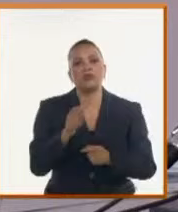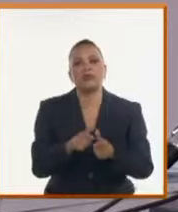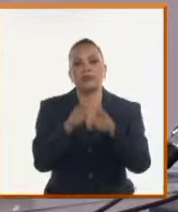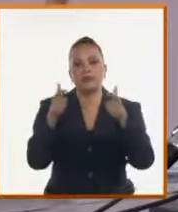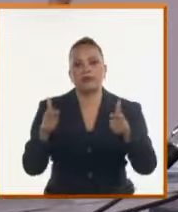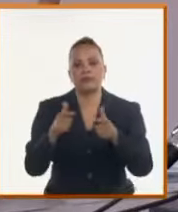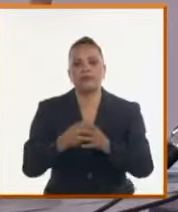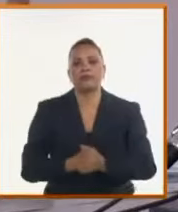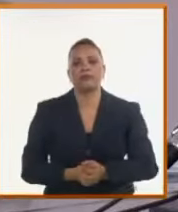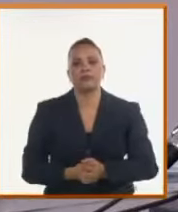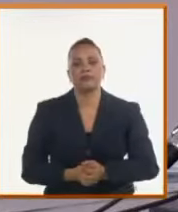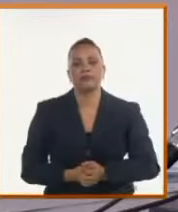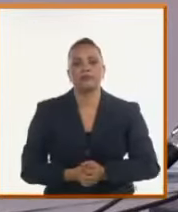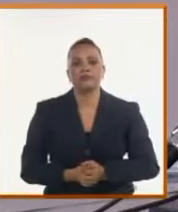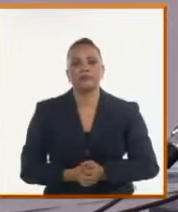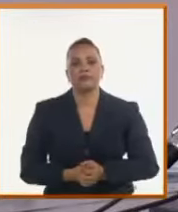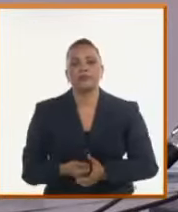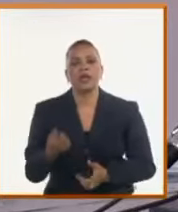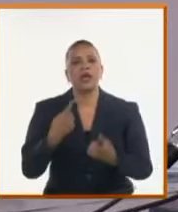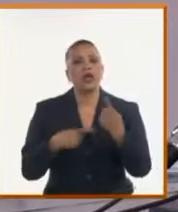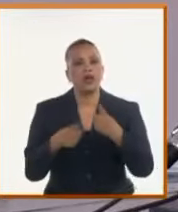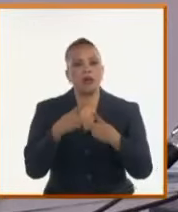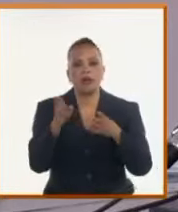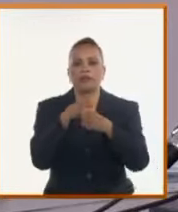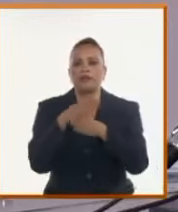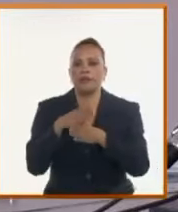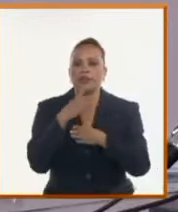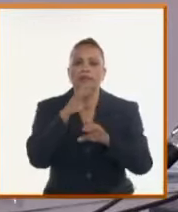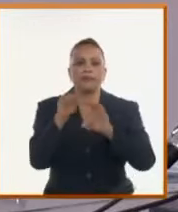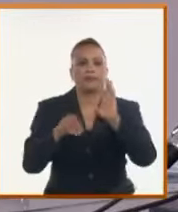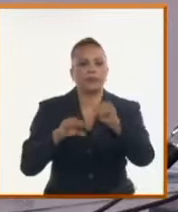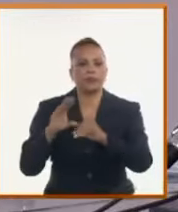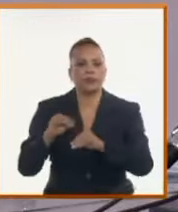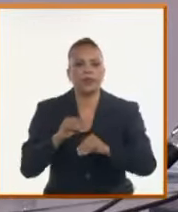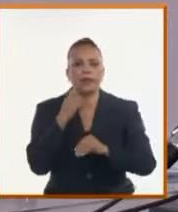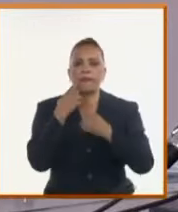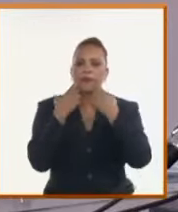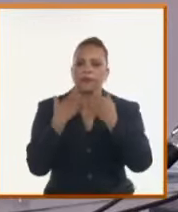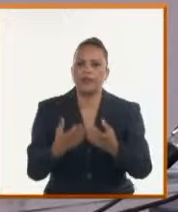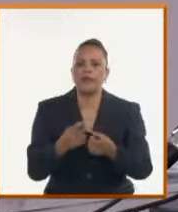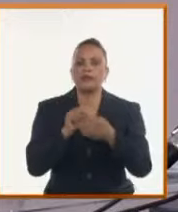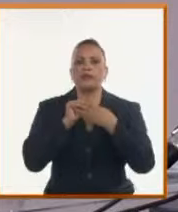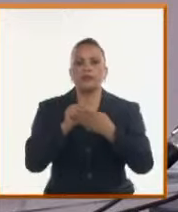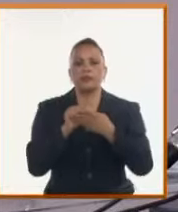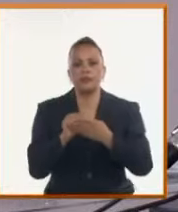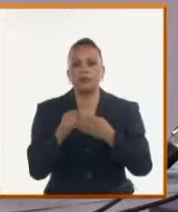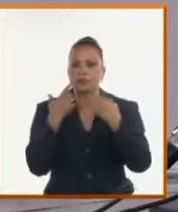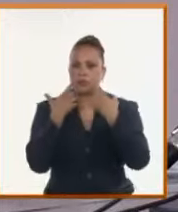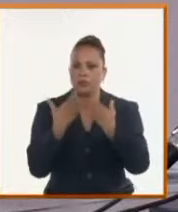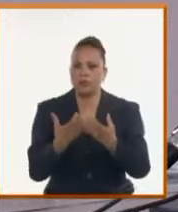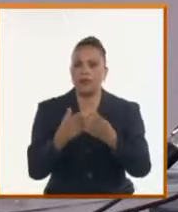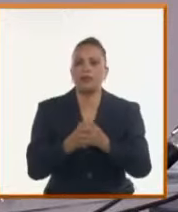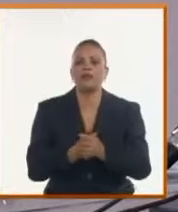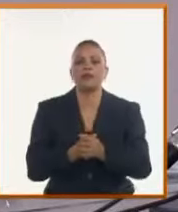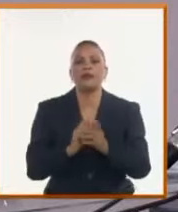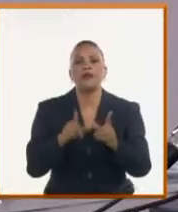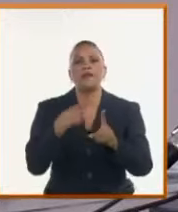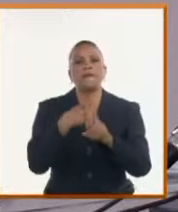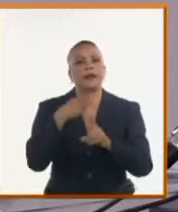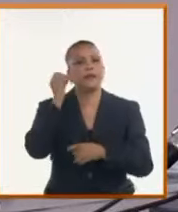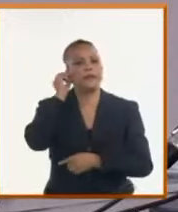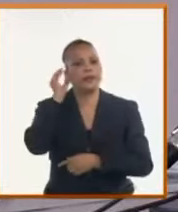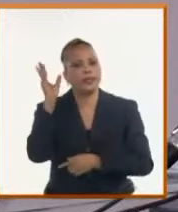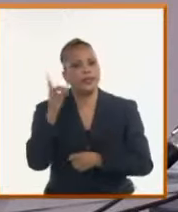territorios a pesar de que hay varios comentarios que hablan de la importancia del servicio de la experiencia experiencia